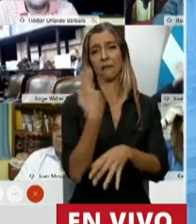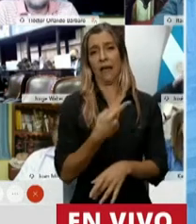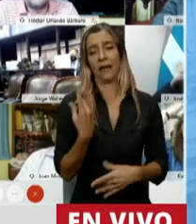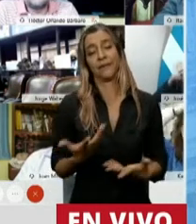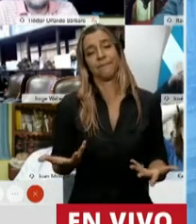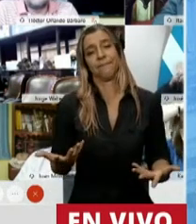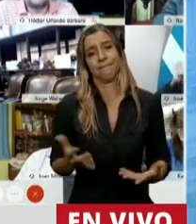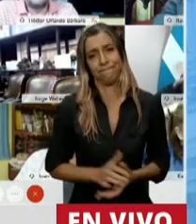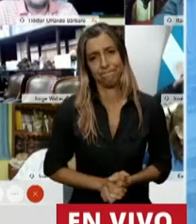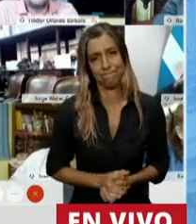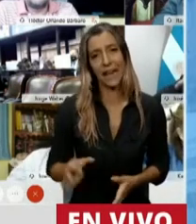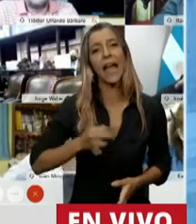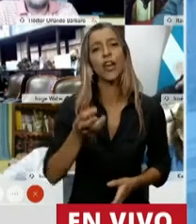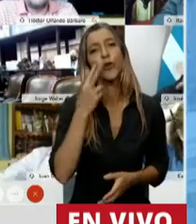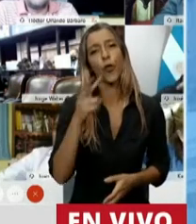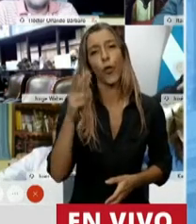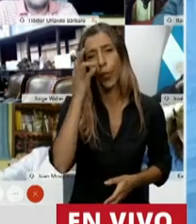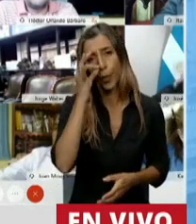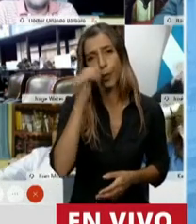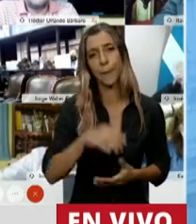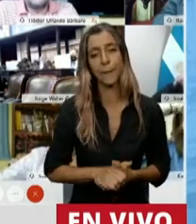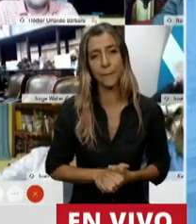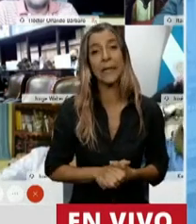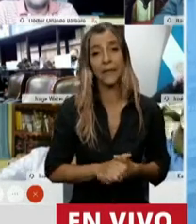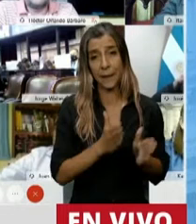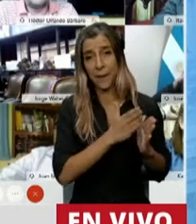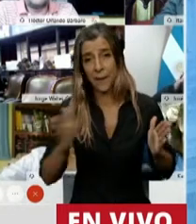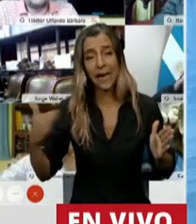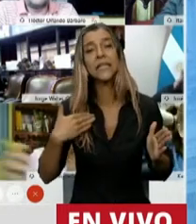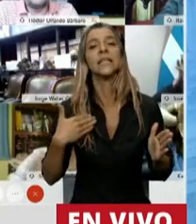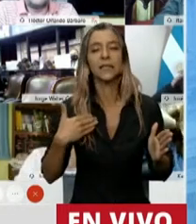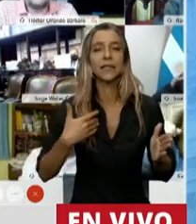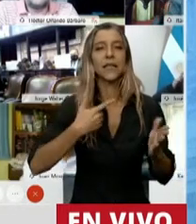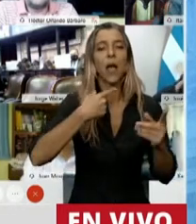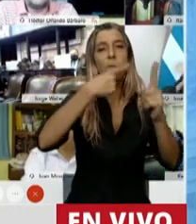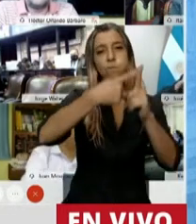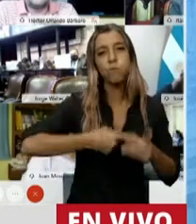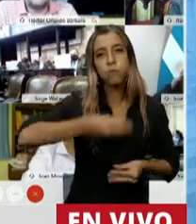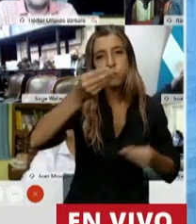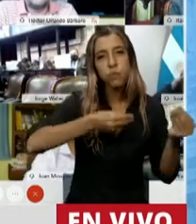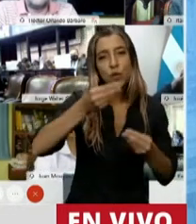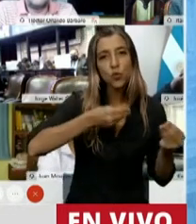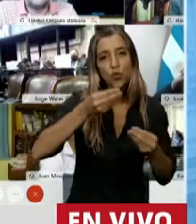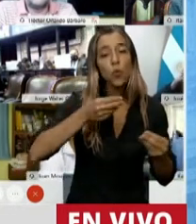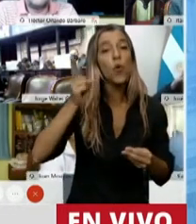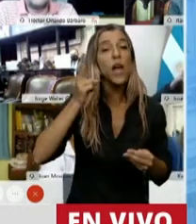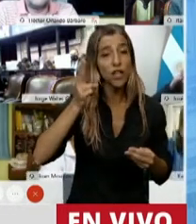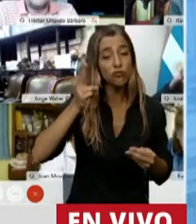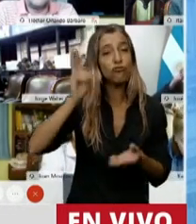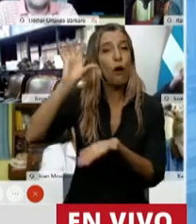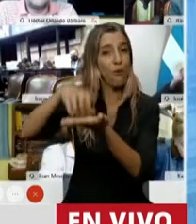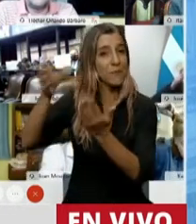Durante el 2020, el 90% del presupuesto del Ministerio de